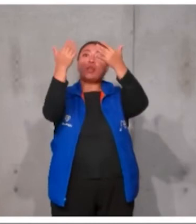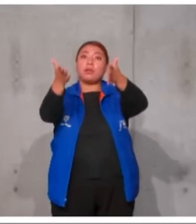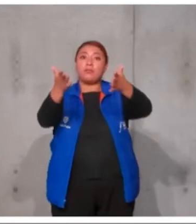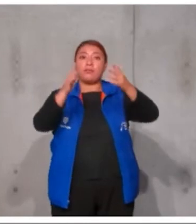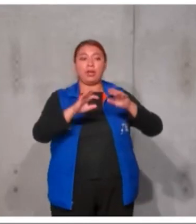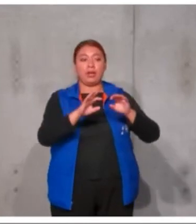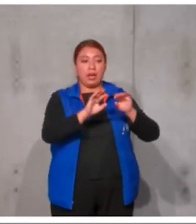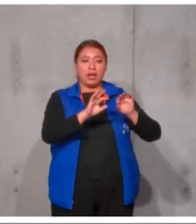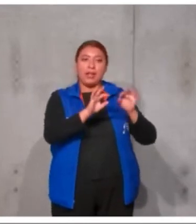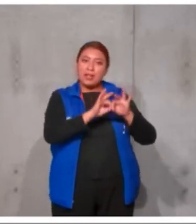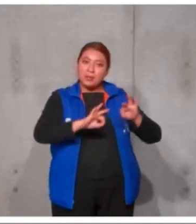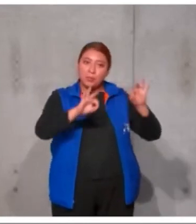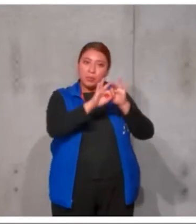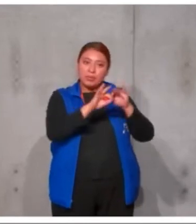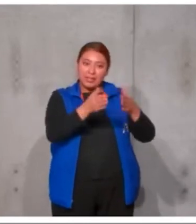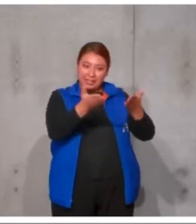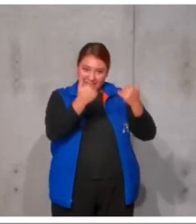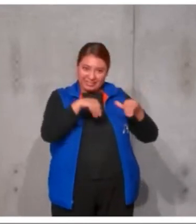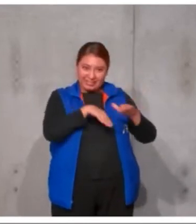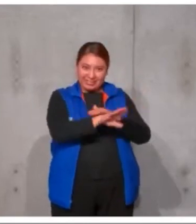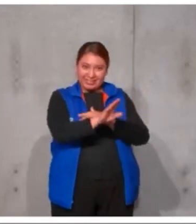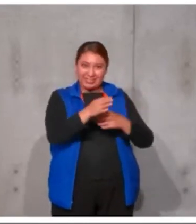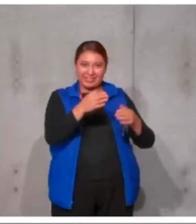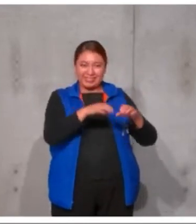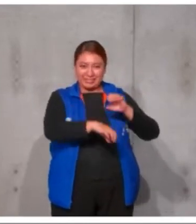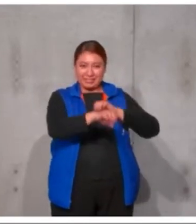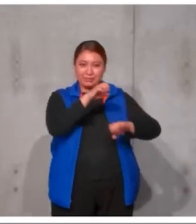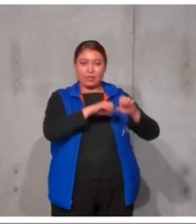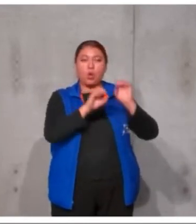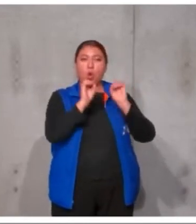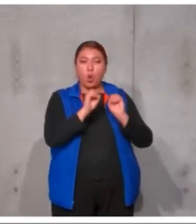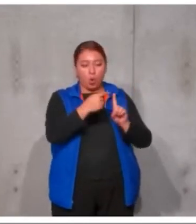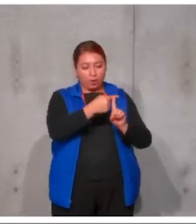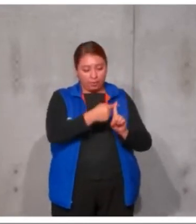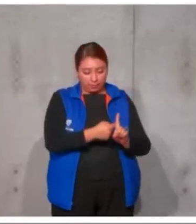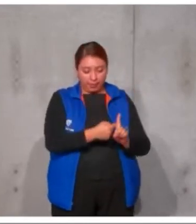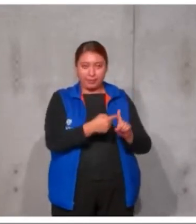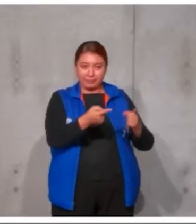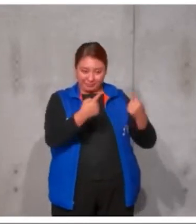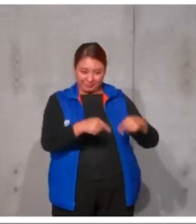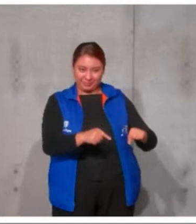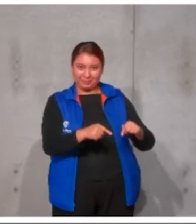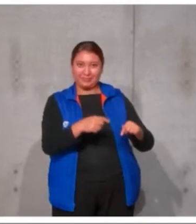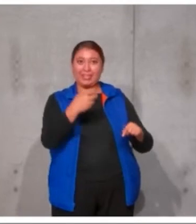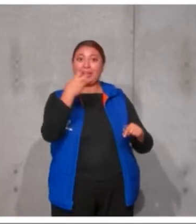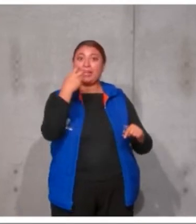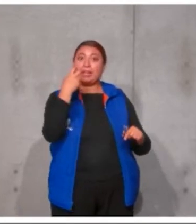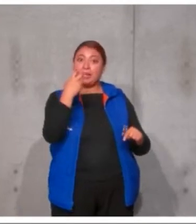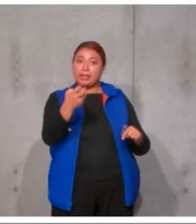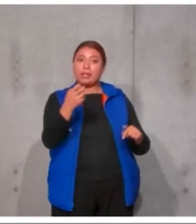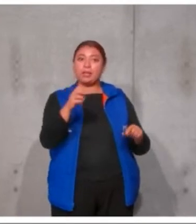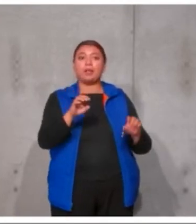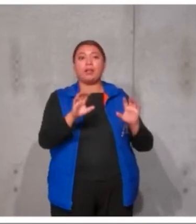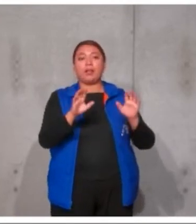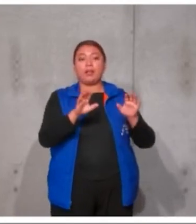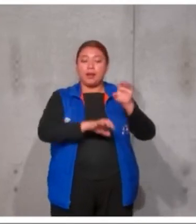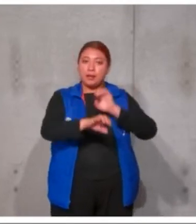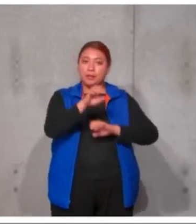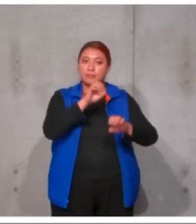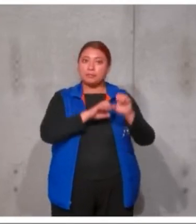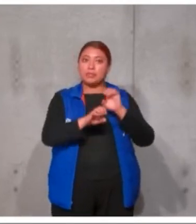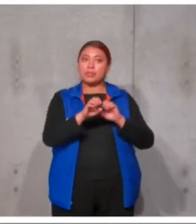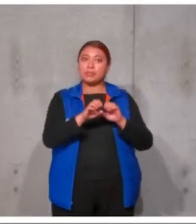externa, asuntos de importancia interna y asuntos de baja relevancia. Entonces, obviamente, la